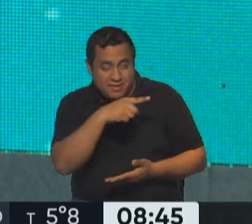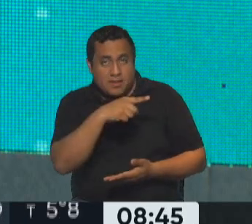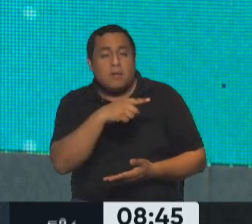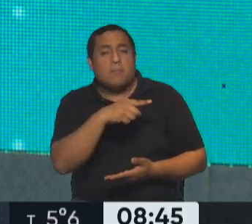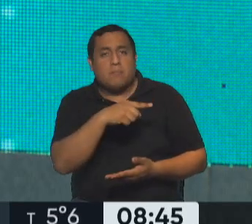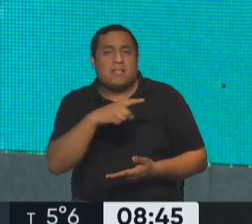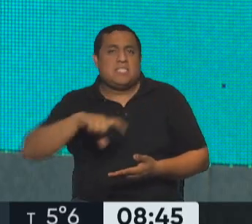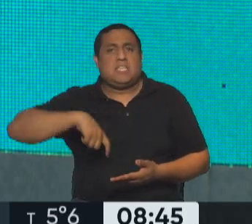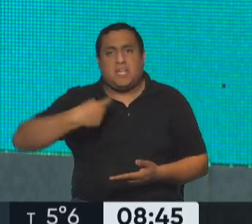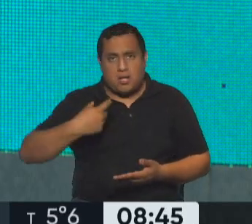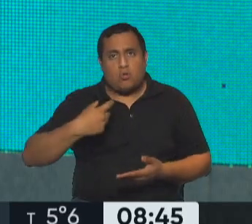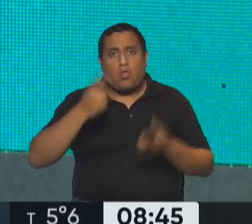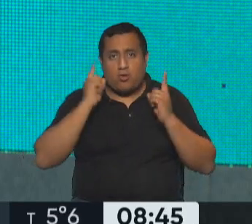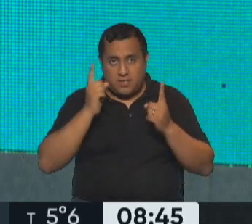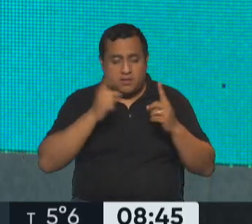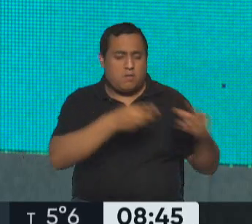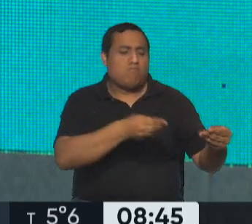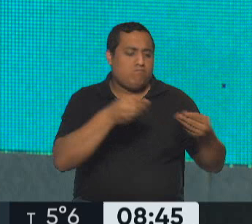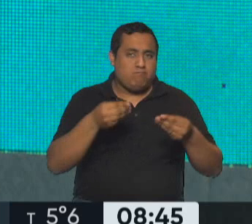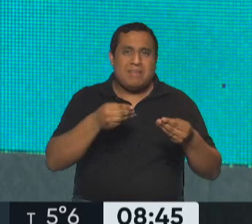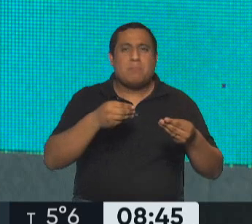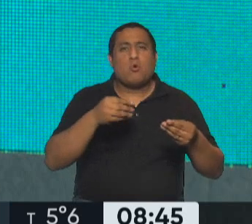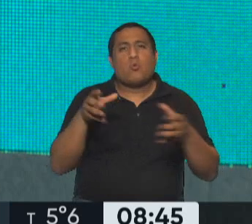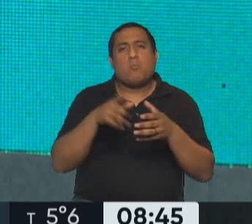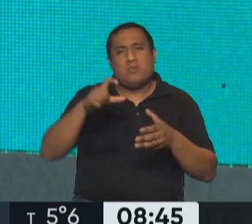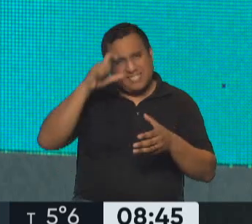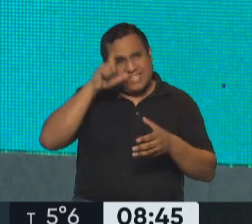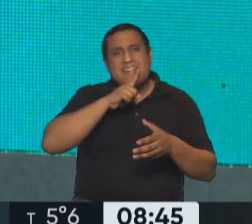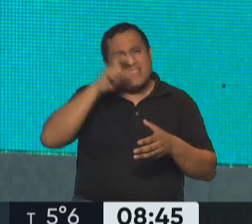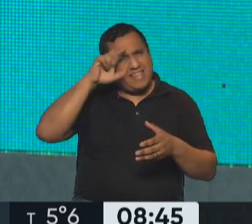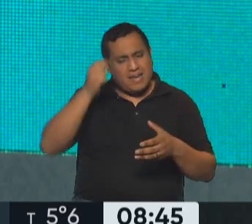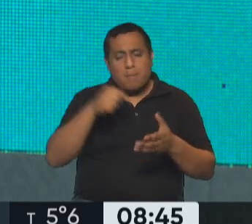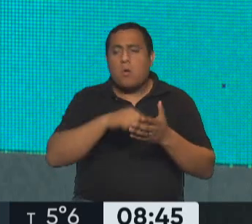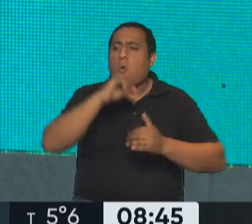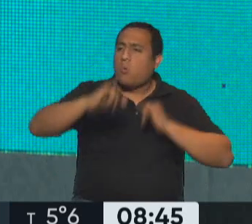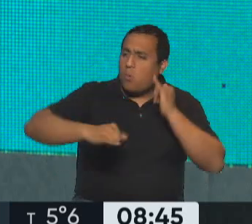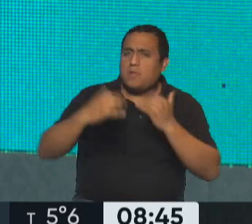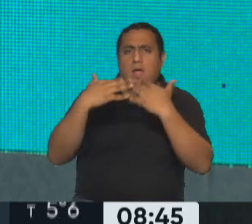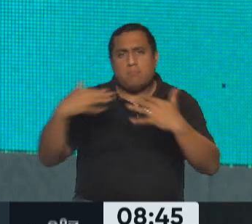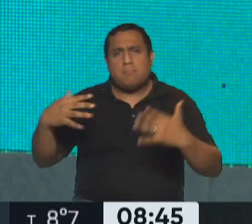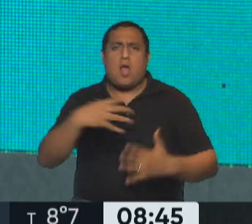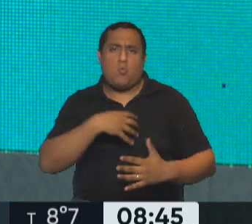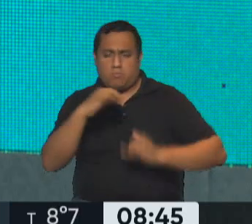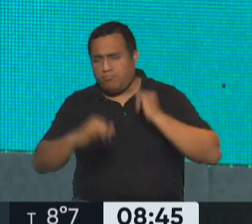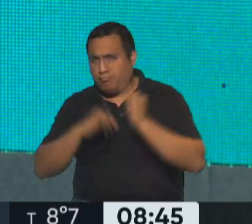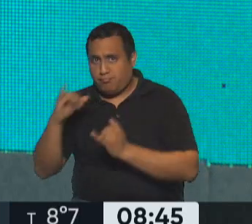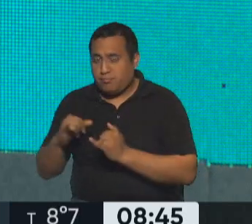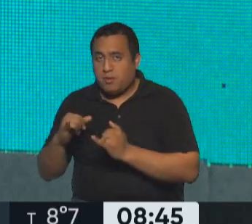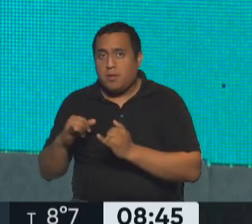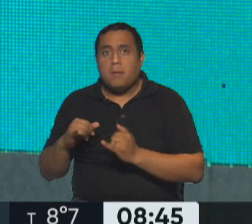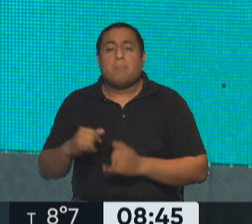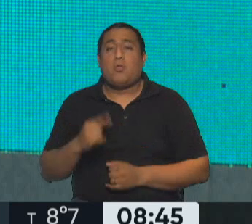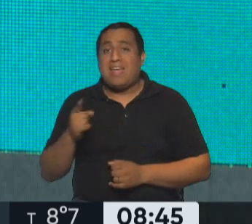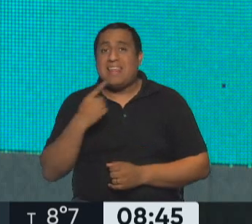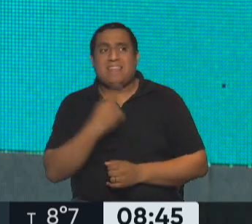por el sindicato de docentes, por la CETERA, para ampliar lo que sucedió en las aulas, lo que hacía justamente era lo contrario,